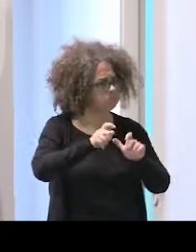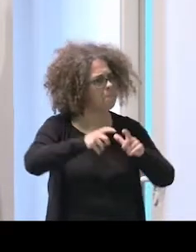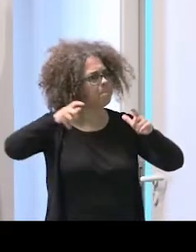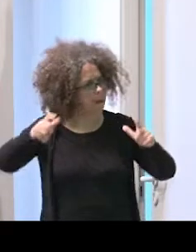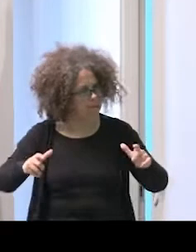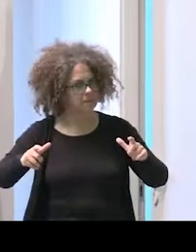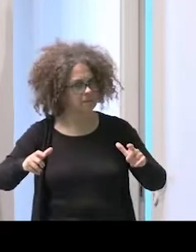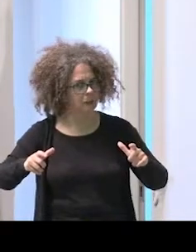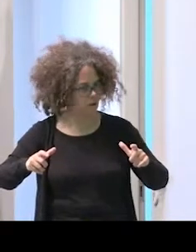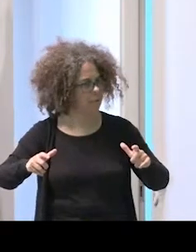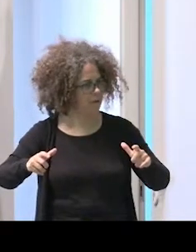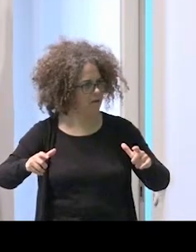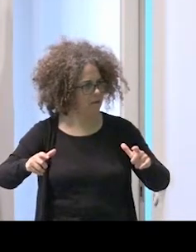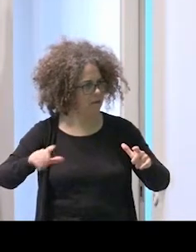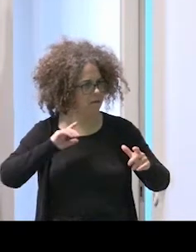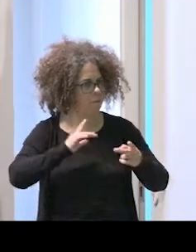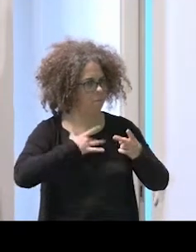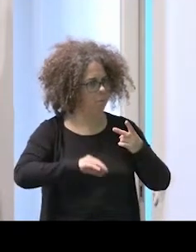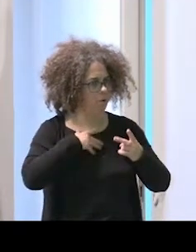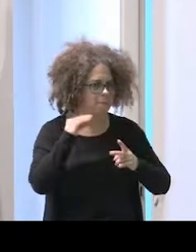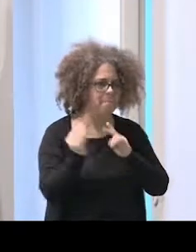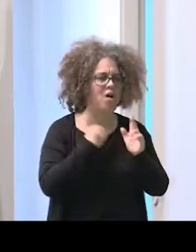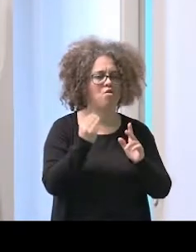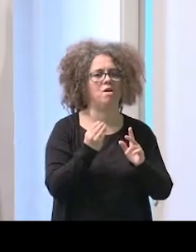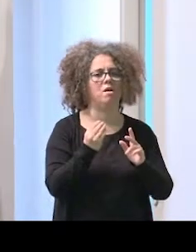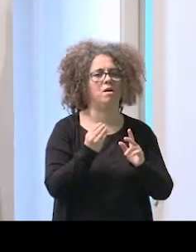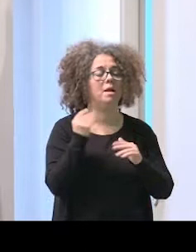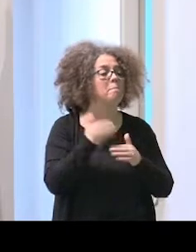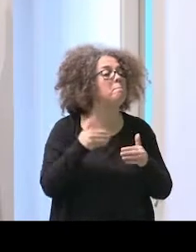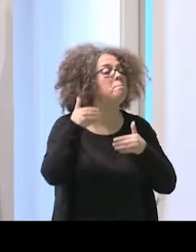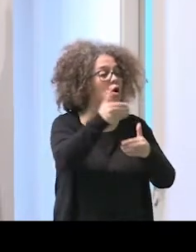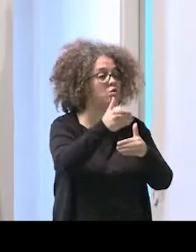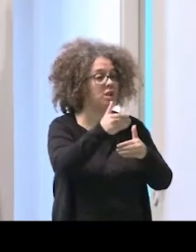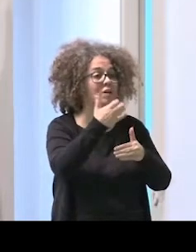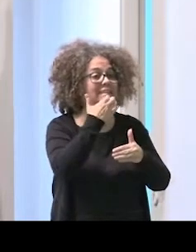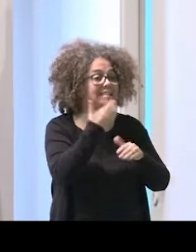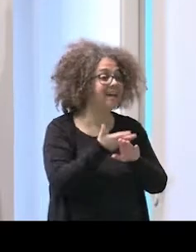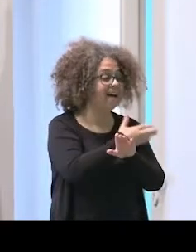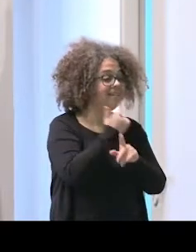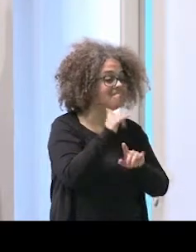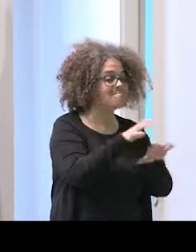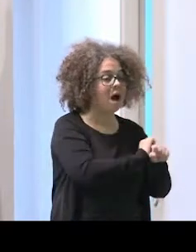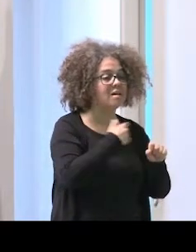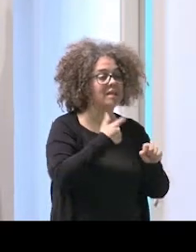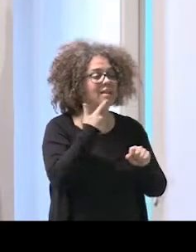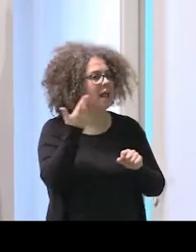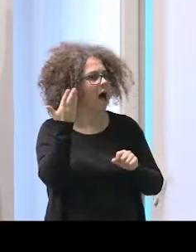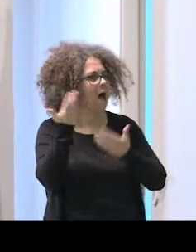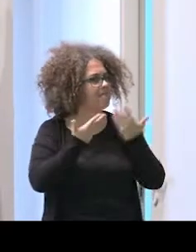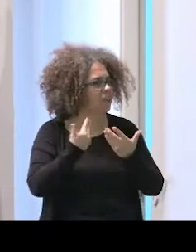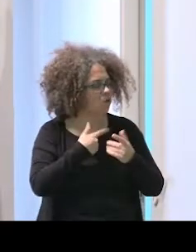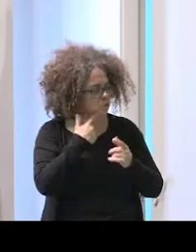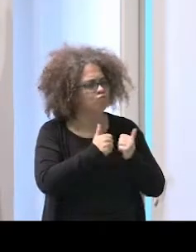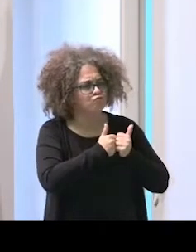suficiente, tiene una posibilidad de mejorar el pronóstico con un manejo y tratamiento adecuado de la infección y un seguimiento de ese niño como